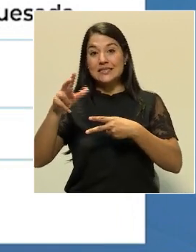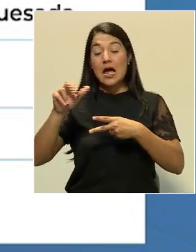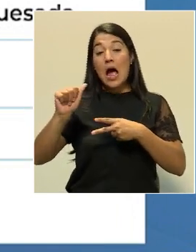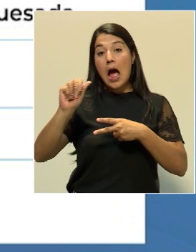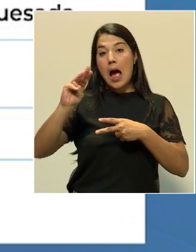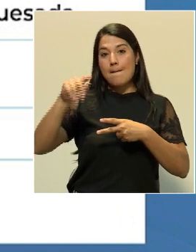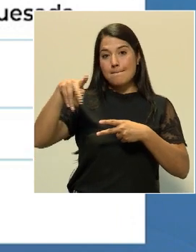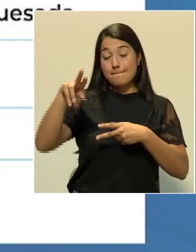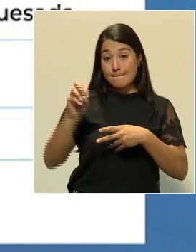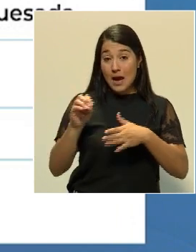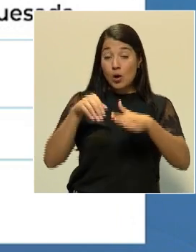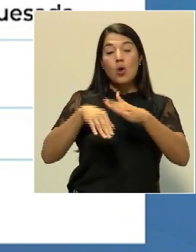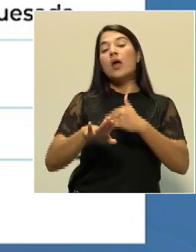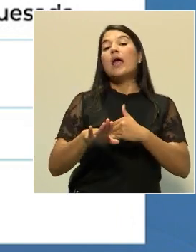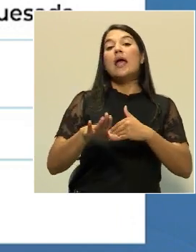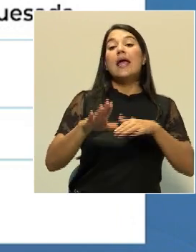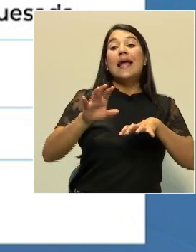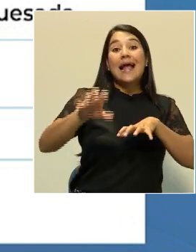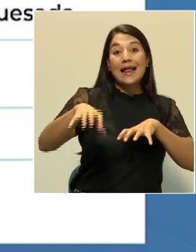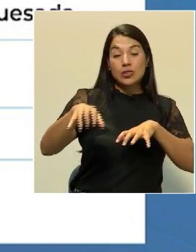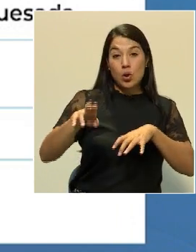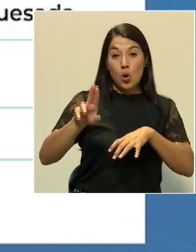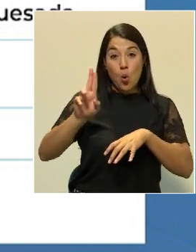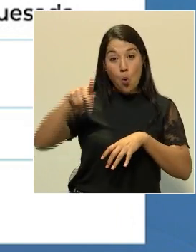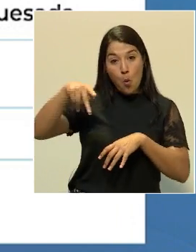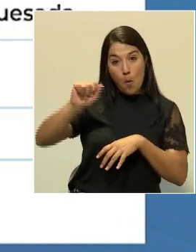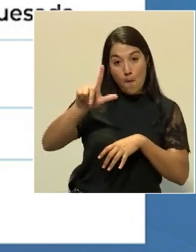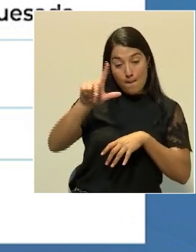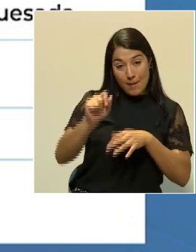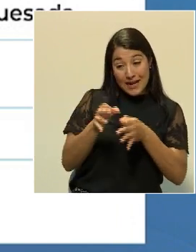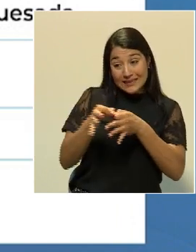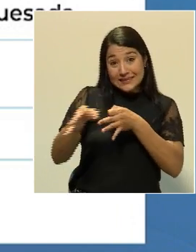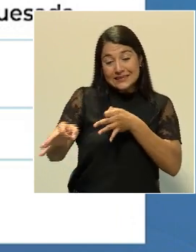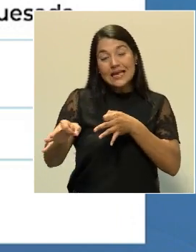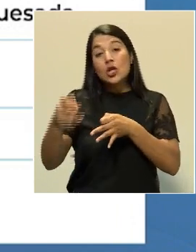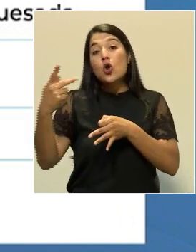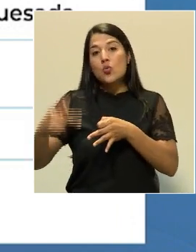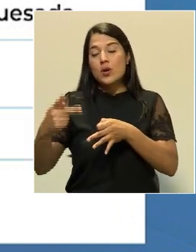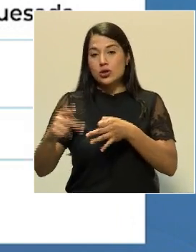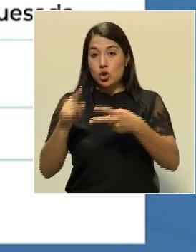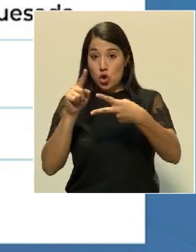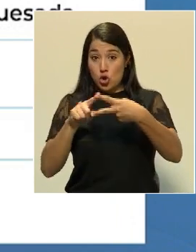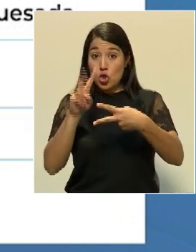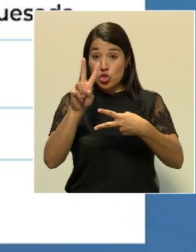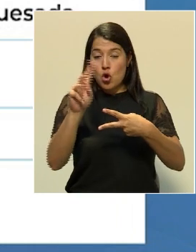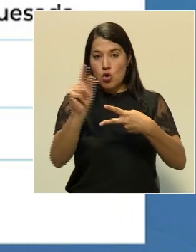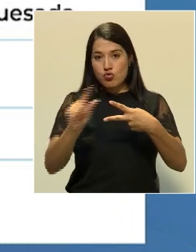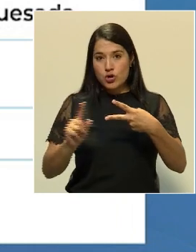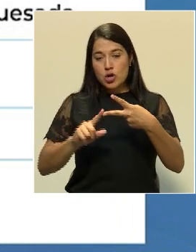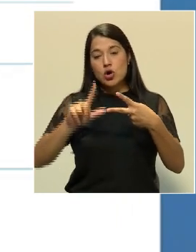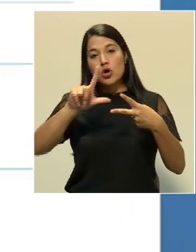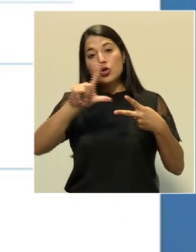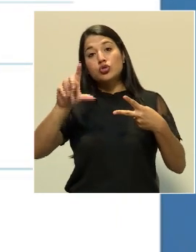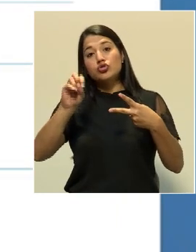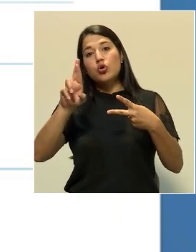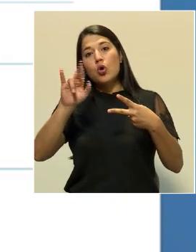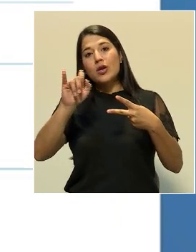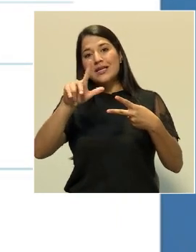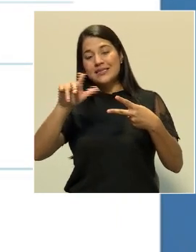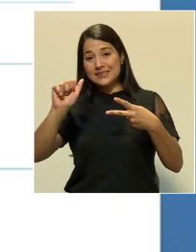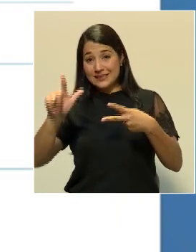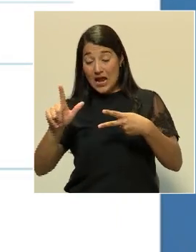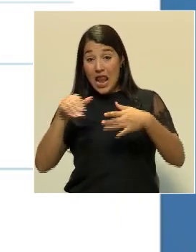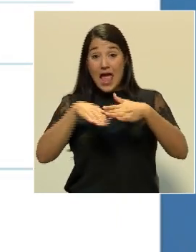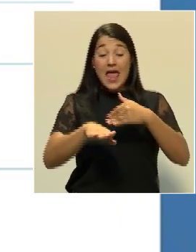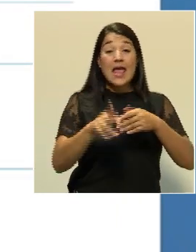Hacienda Vieja; mientras que en el cantón de Upala, los distritos en riesgo son Dos Ríos y Yolillal; en la provincia